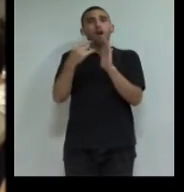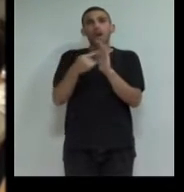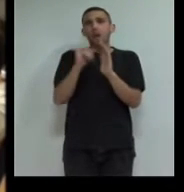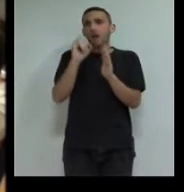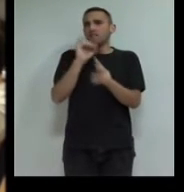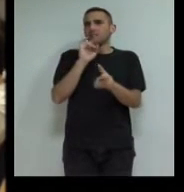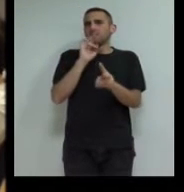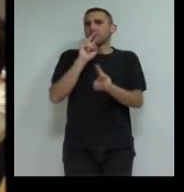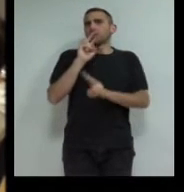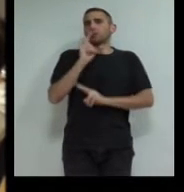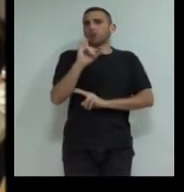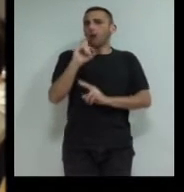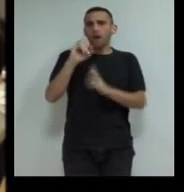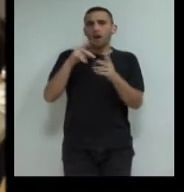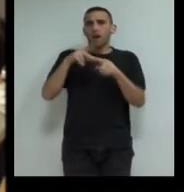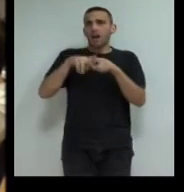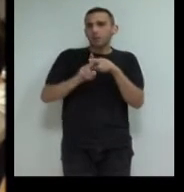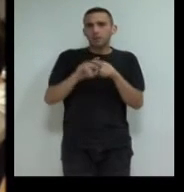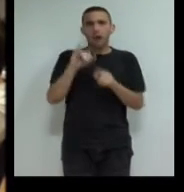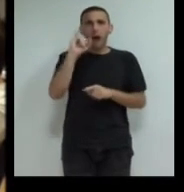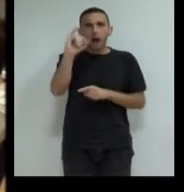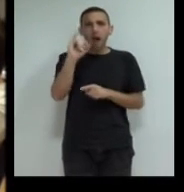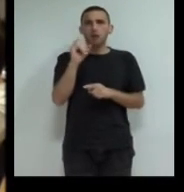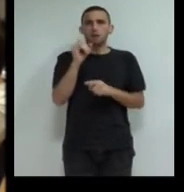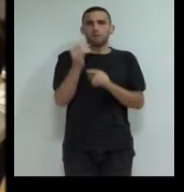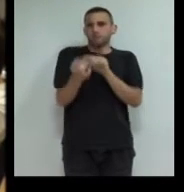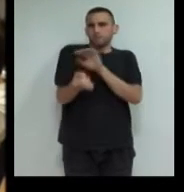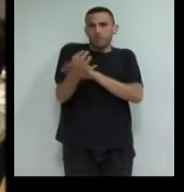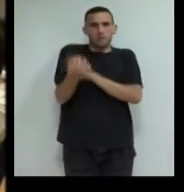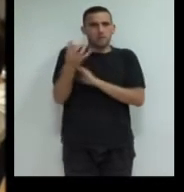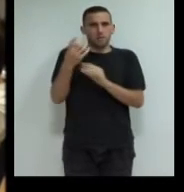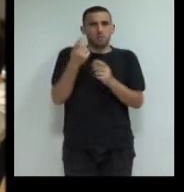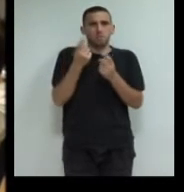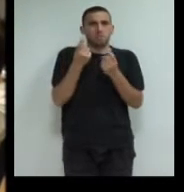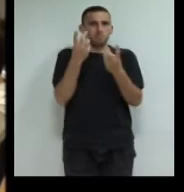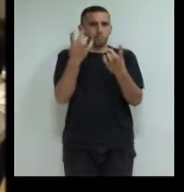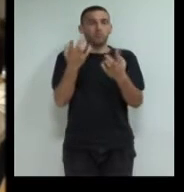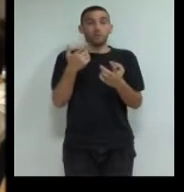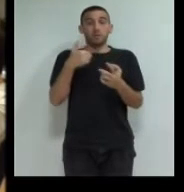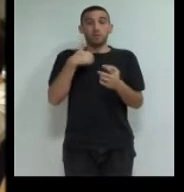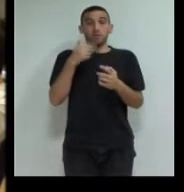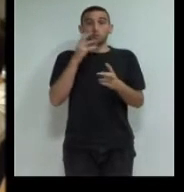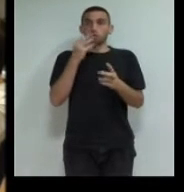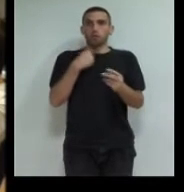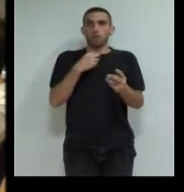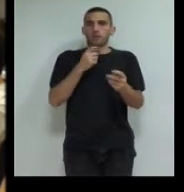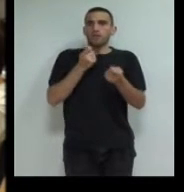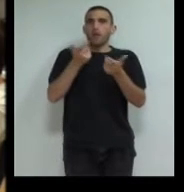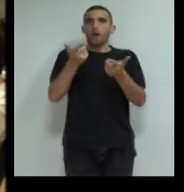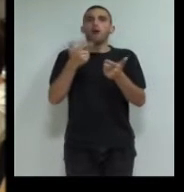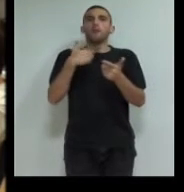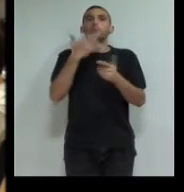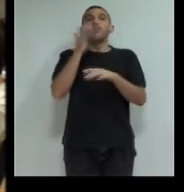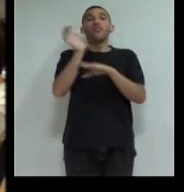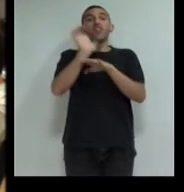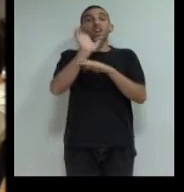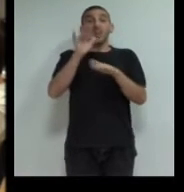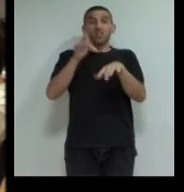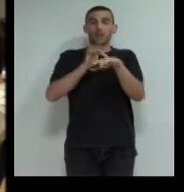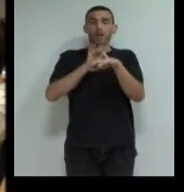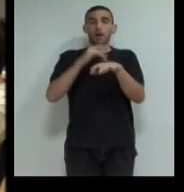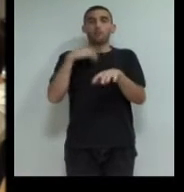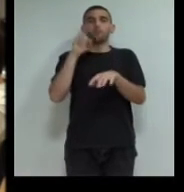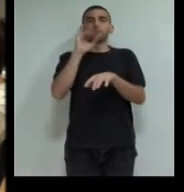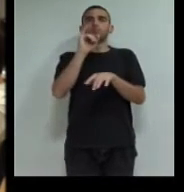todos a cosas que no deberíamos de estar dándole, porque el cine digital iba a ser la solución a todos los problemas